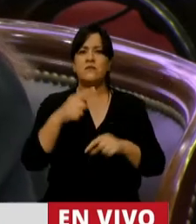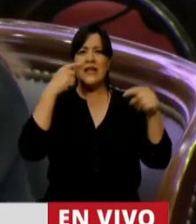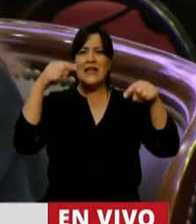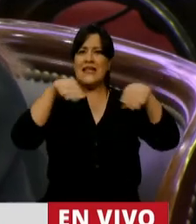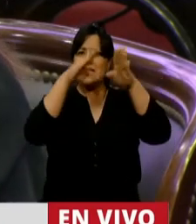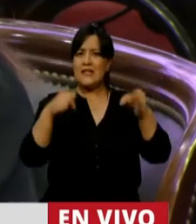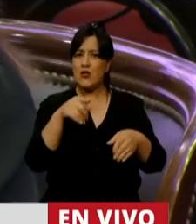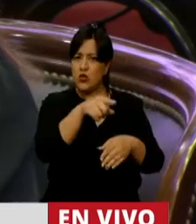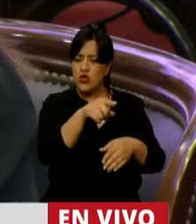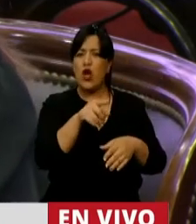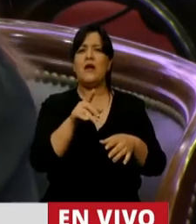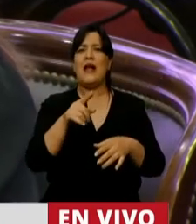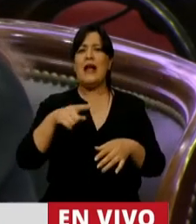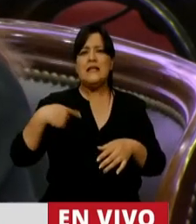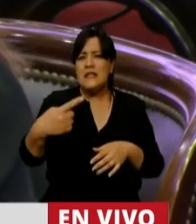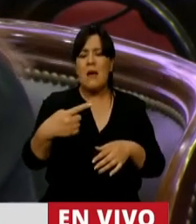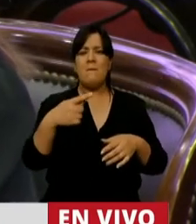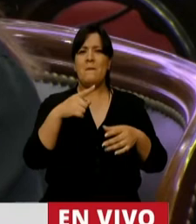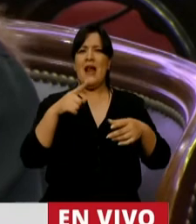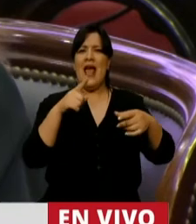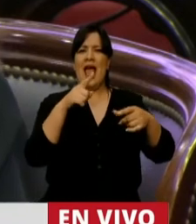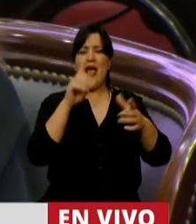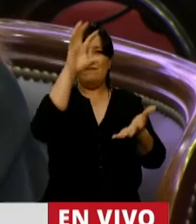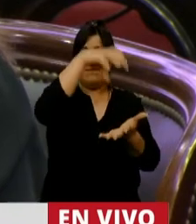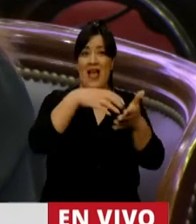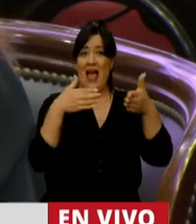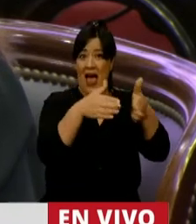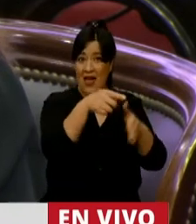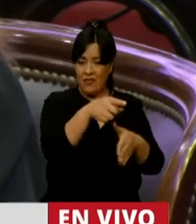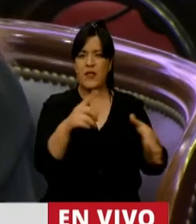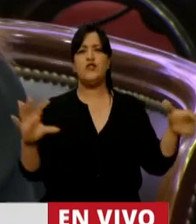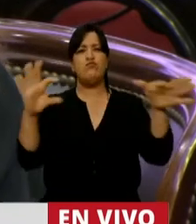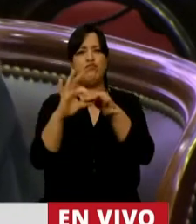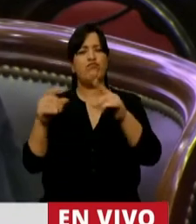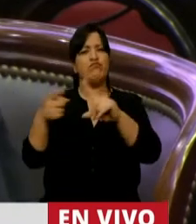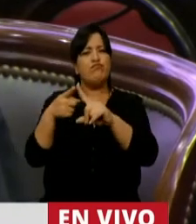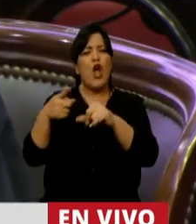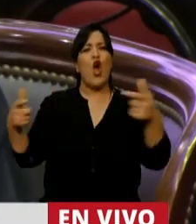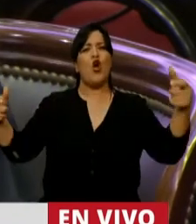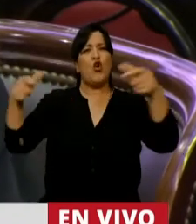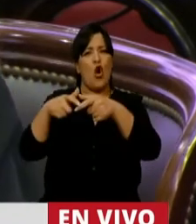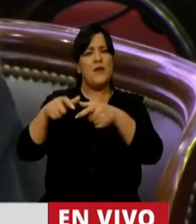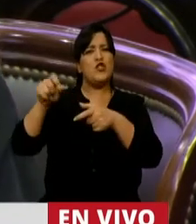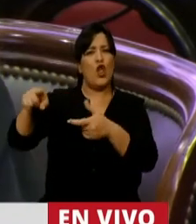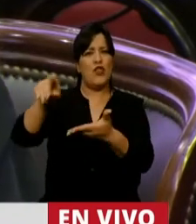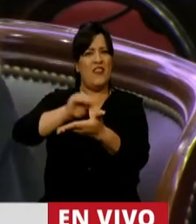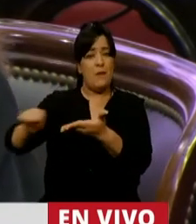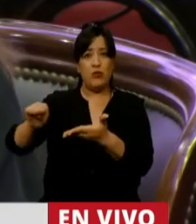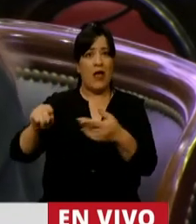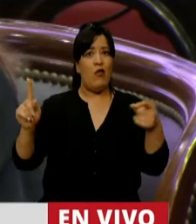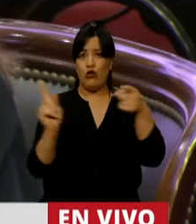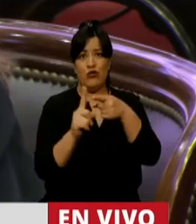que normalmente se tiene de la Agencia de Discapacidad con la Comisión en la Cámara de Diputados de la